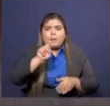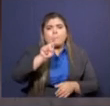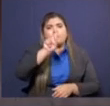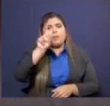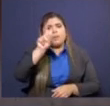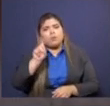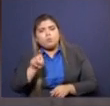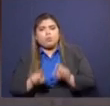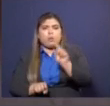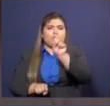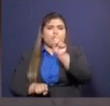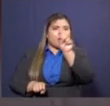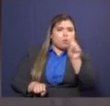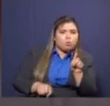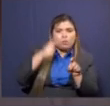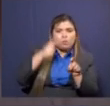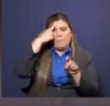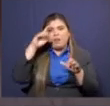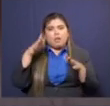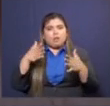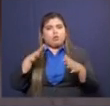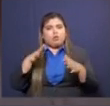hacia un acuerdo nacional